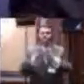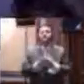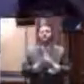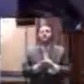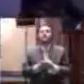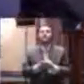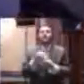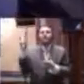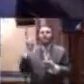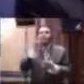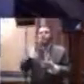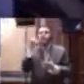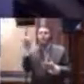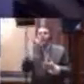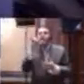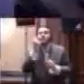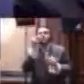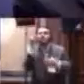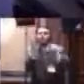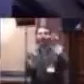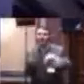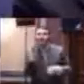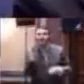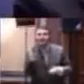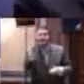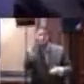es precisa en los requisitos.